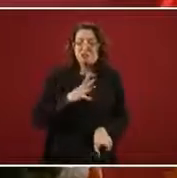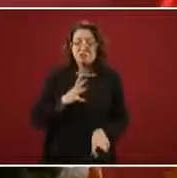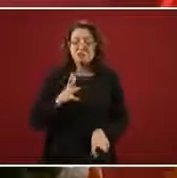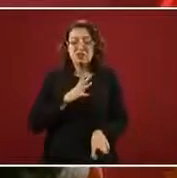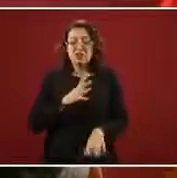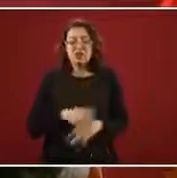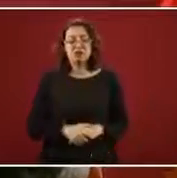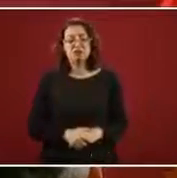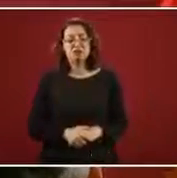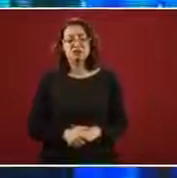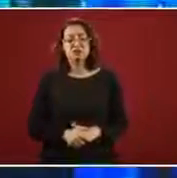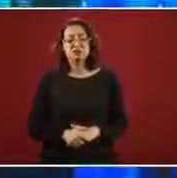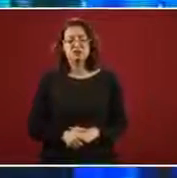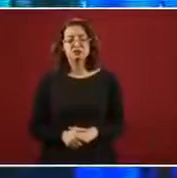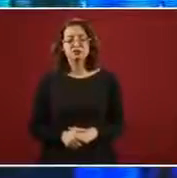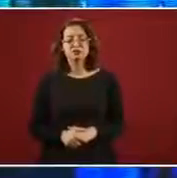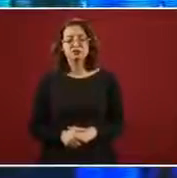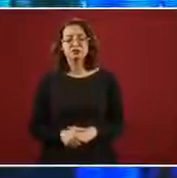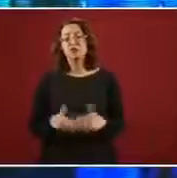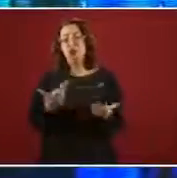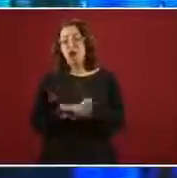Entonces, ¿por dónde va el Tren Maya?